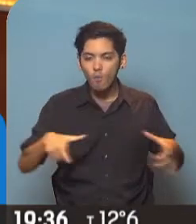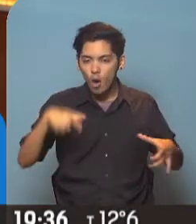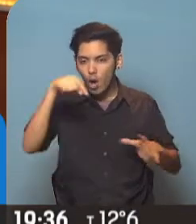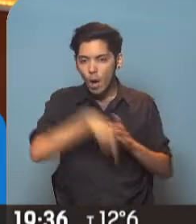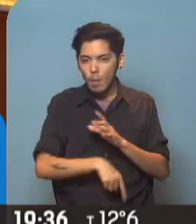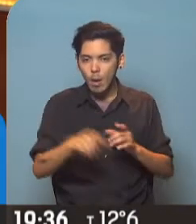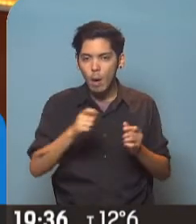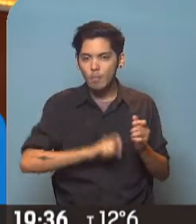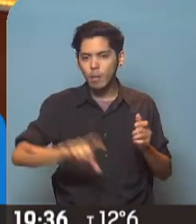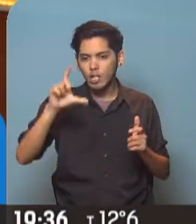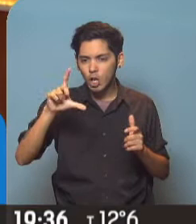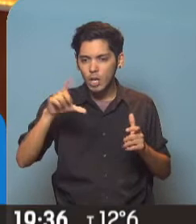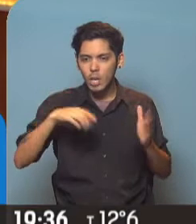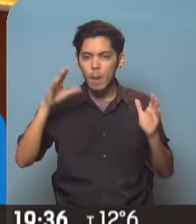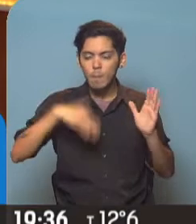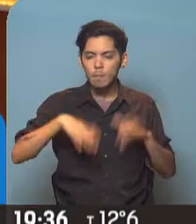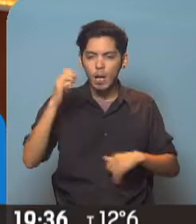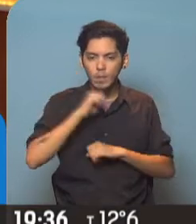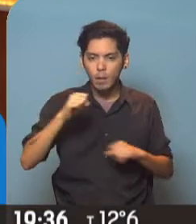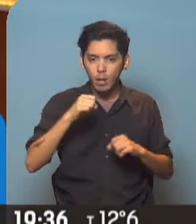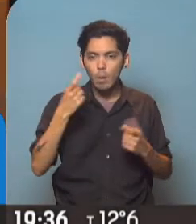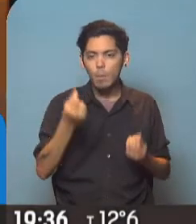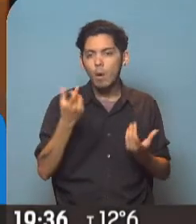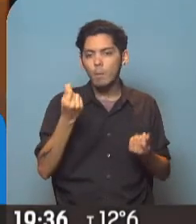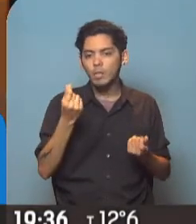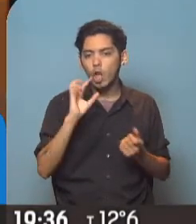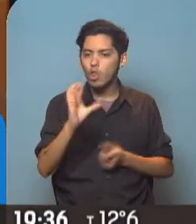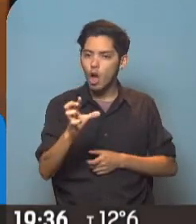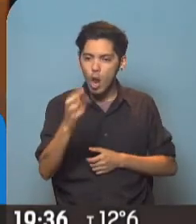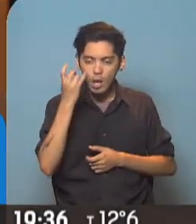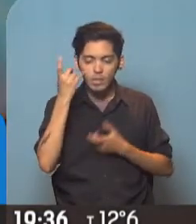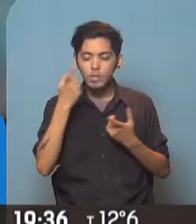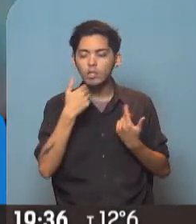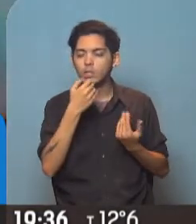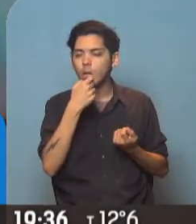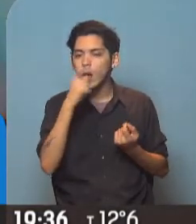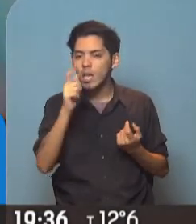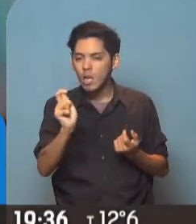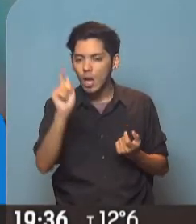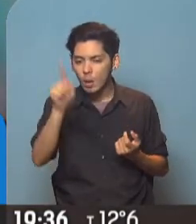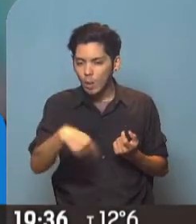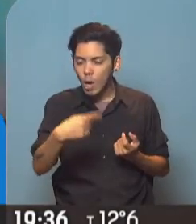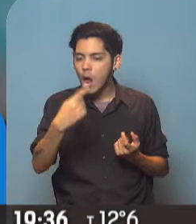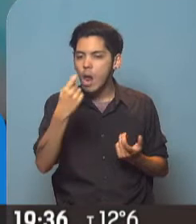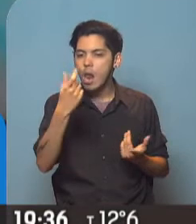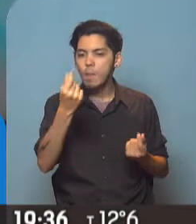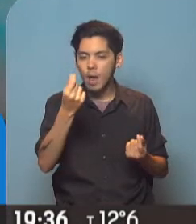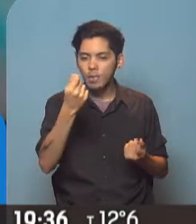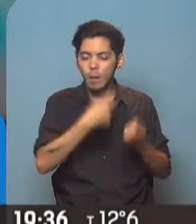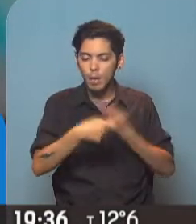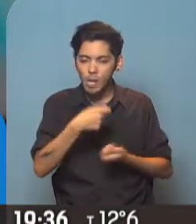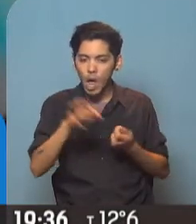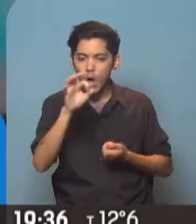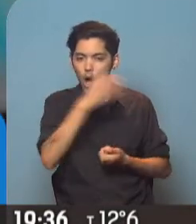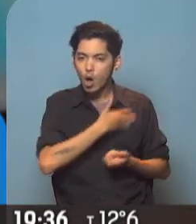es el mayor impacto de la tarifa porque son presión dólares y no está hablaron ni quién lo fija o sea que hay dudas y lo fija el mercado o lo va a